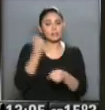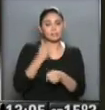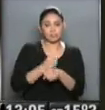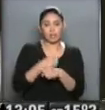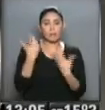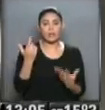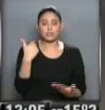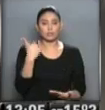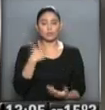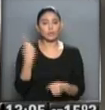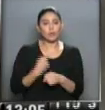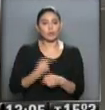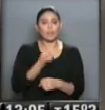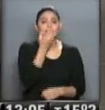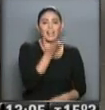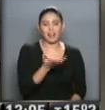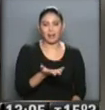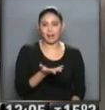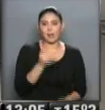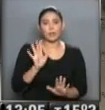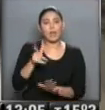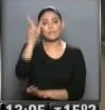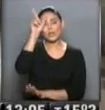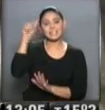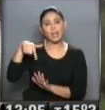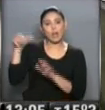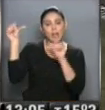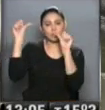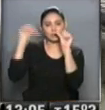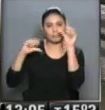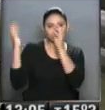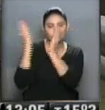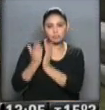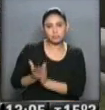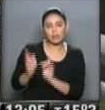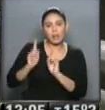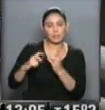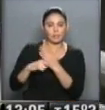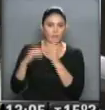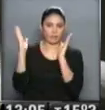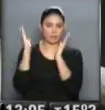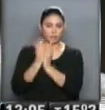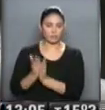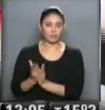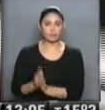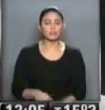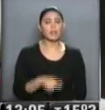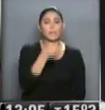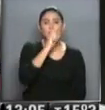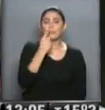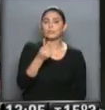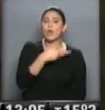no me merece yo que haga una declaración, porque la policía es investigada por la auditoría y por la misma justicia. ¿Cuántas personas